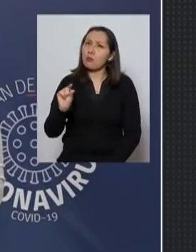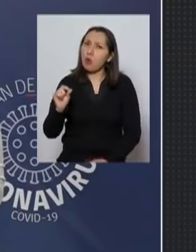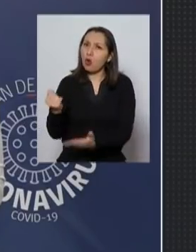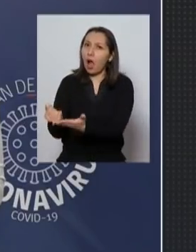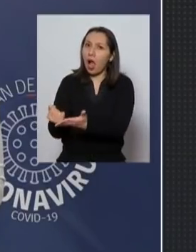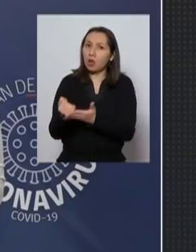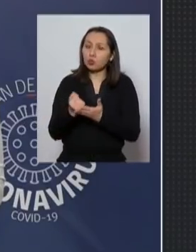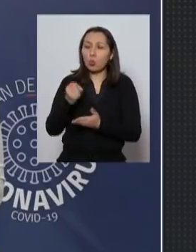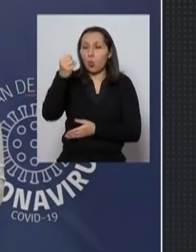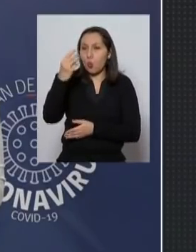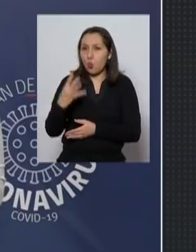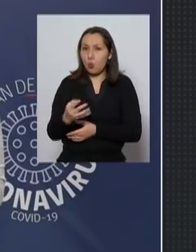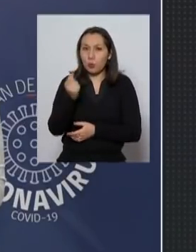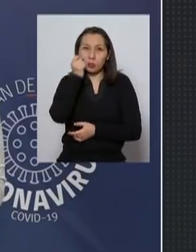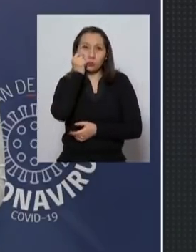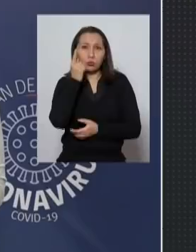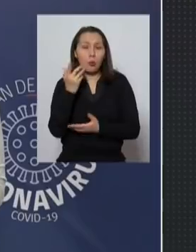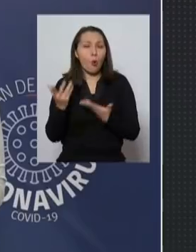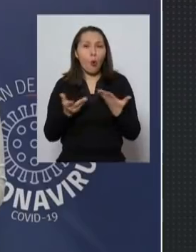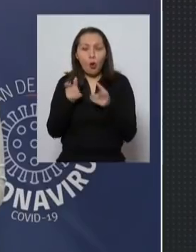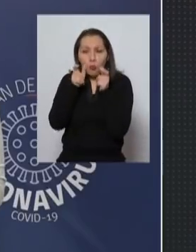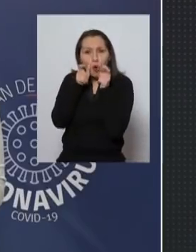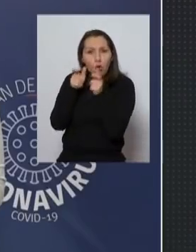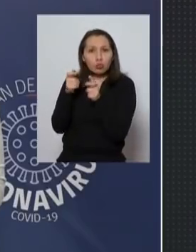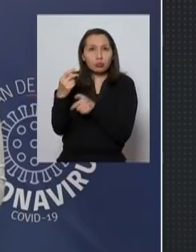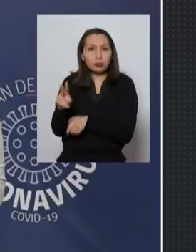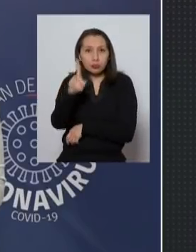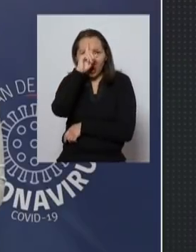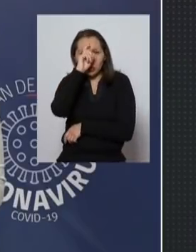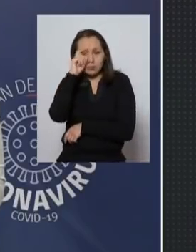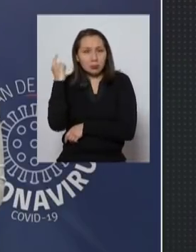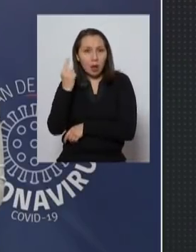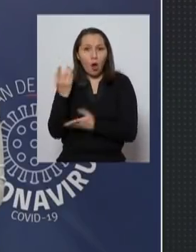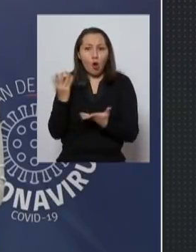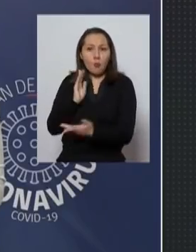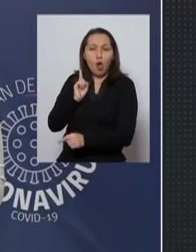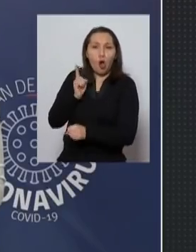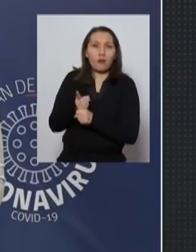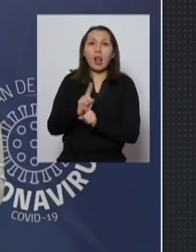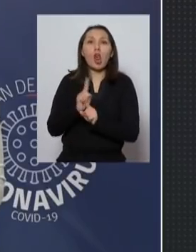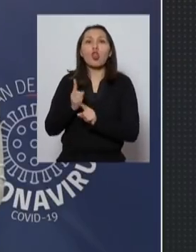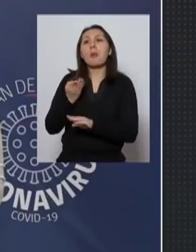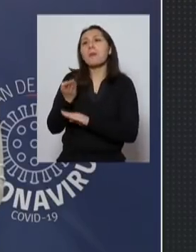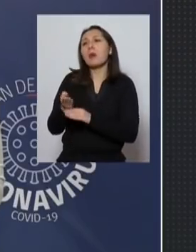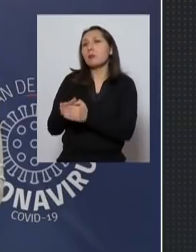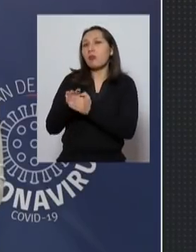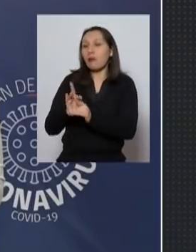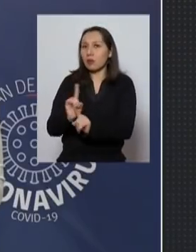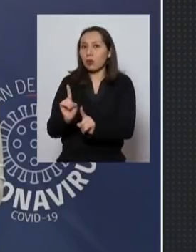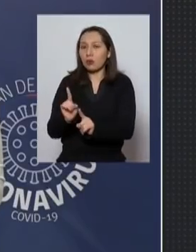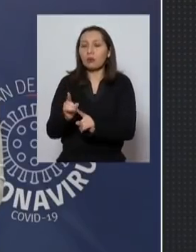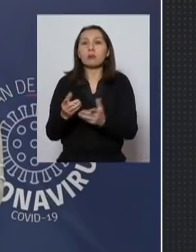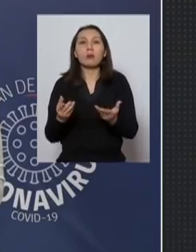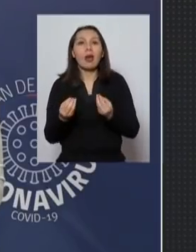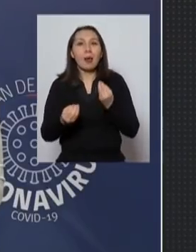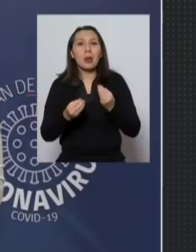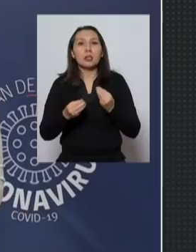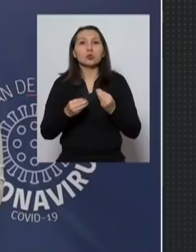de acuerdo a las cifras que hemos conocido. ¿Cómo se va a fiscalizar? ¿Cómo se va a obligar? Usted mismo dijo, no, esto no es una solicitud. Y respecto